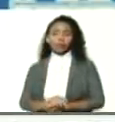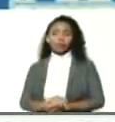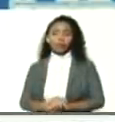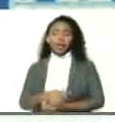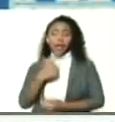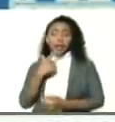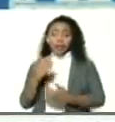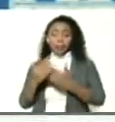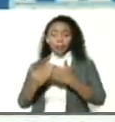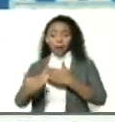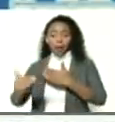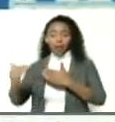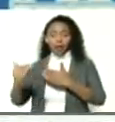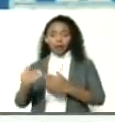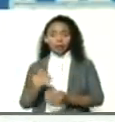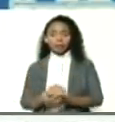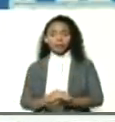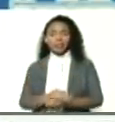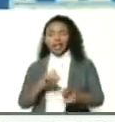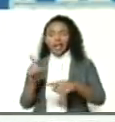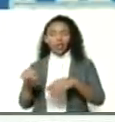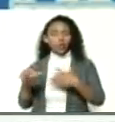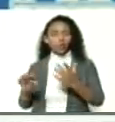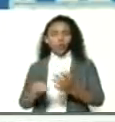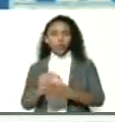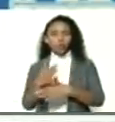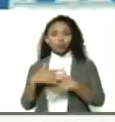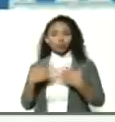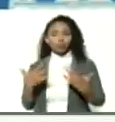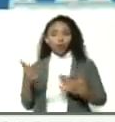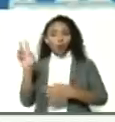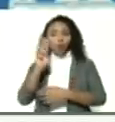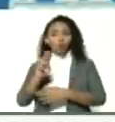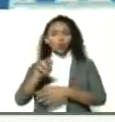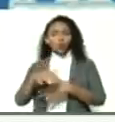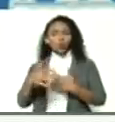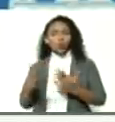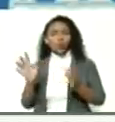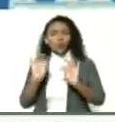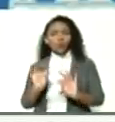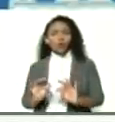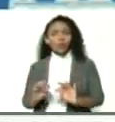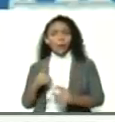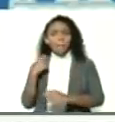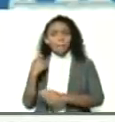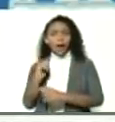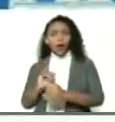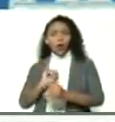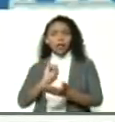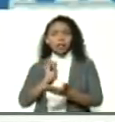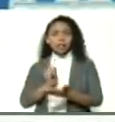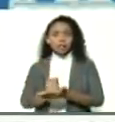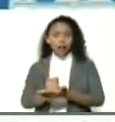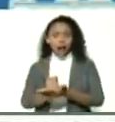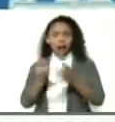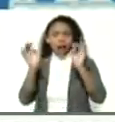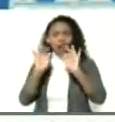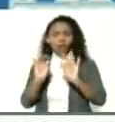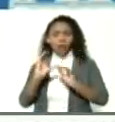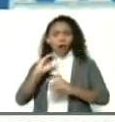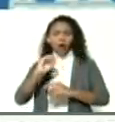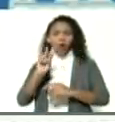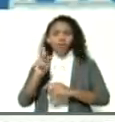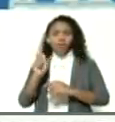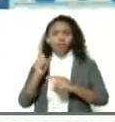Dice más adelante, estos fondos serán utilizados como parte del pago inicial al mecanismo, como ya